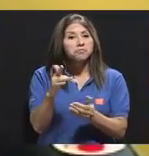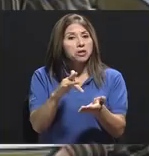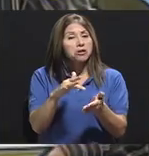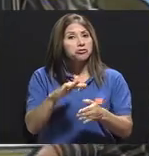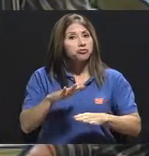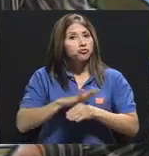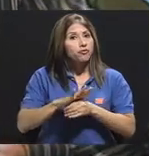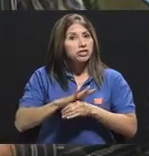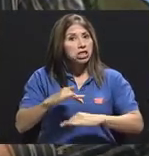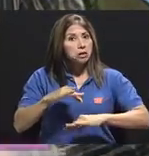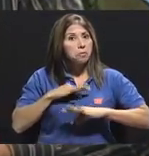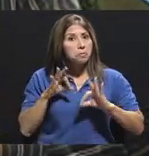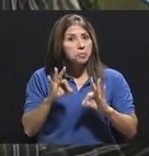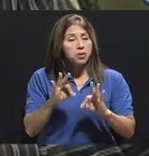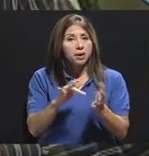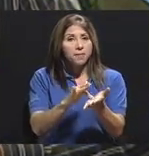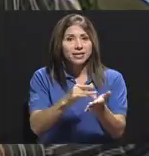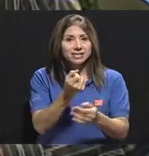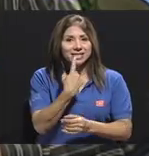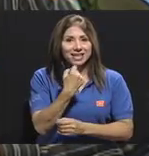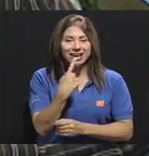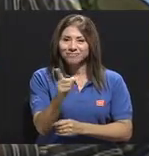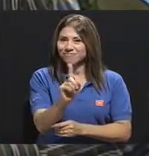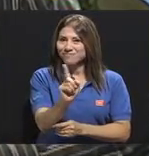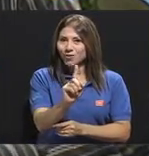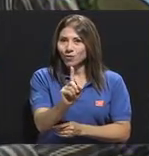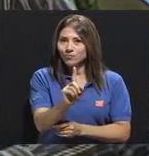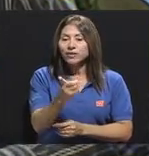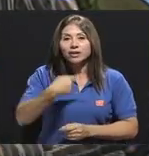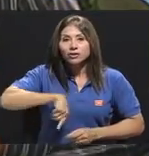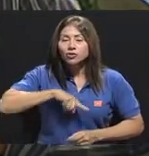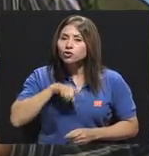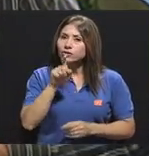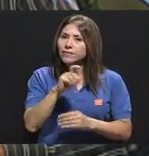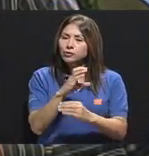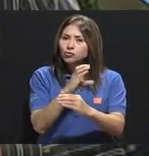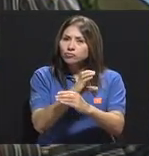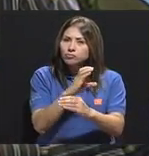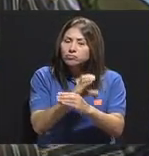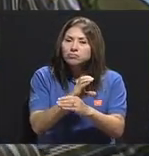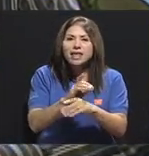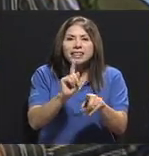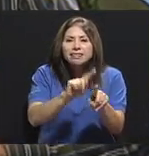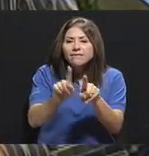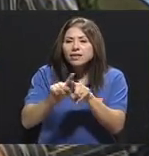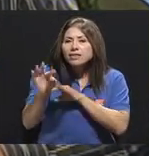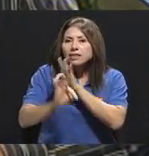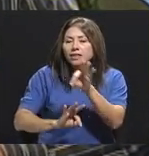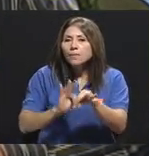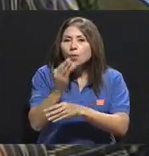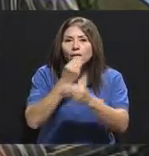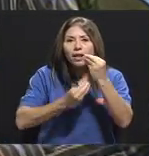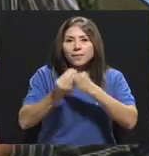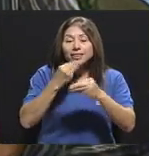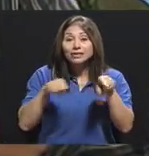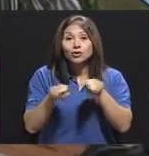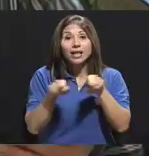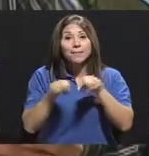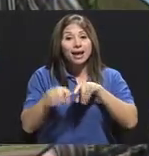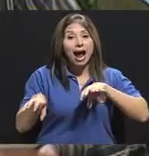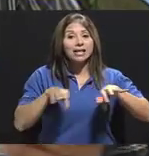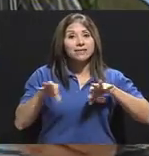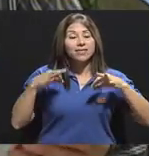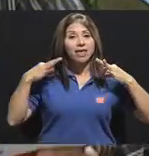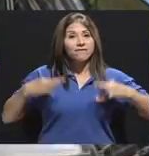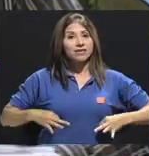suficiente si no lo tratamos también con las medidas adecuadas de alimentación y de actividad física